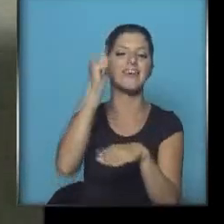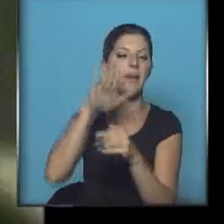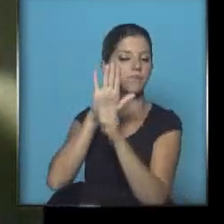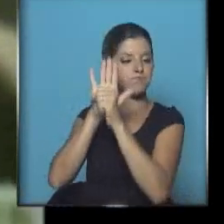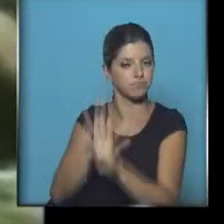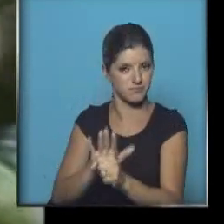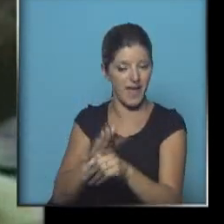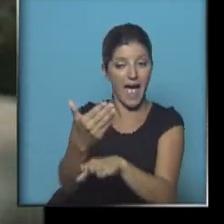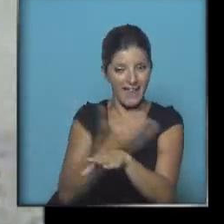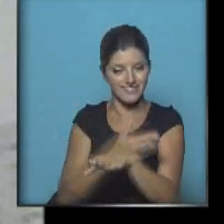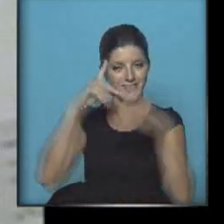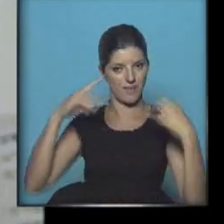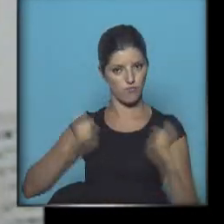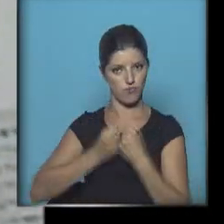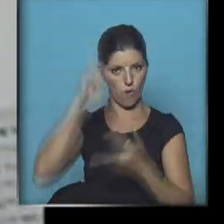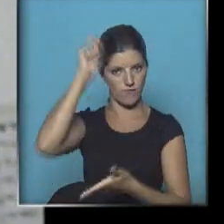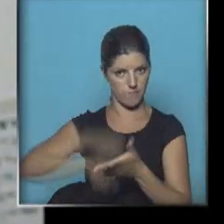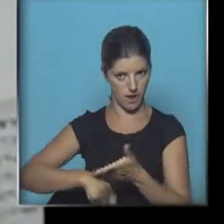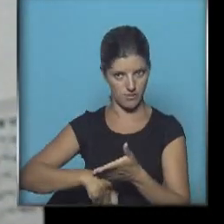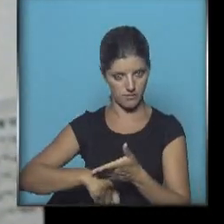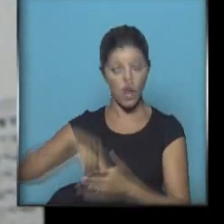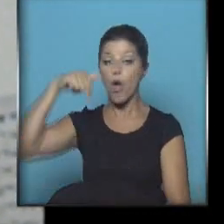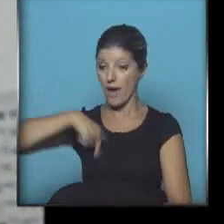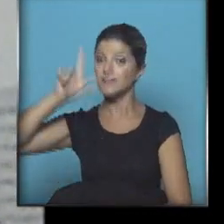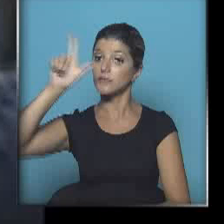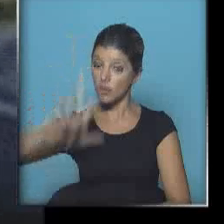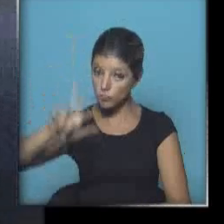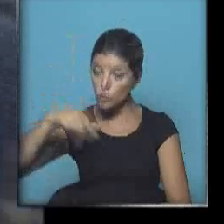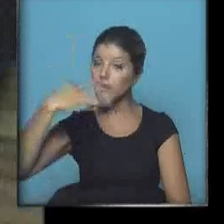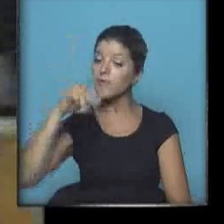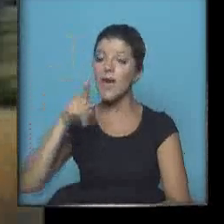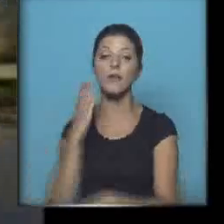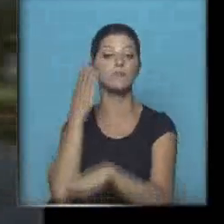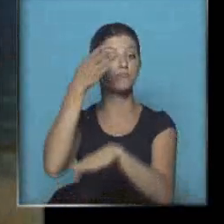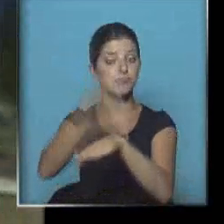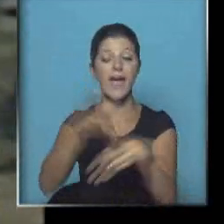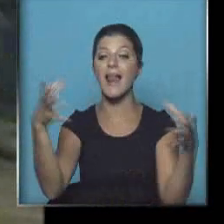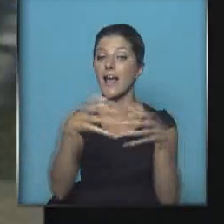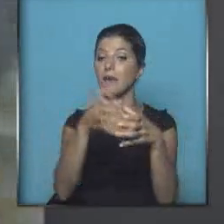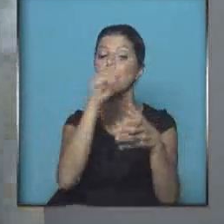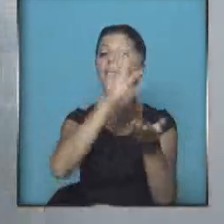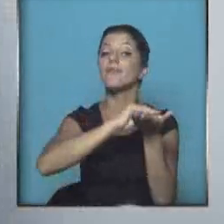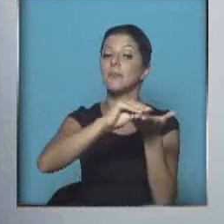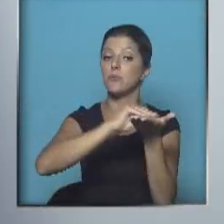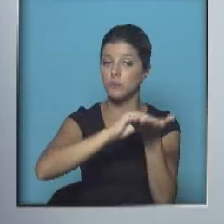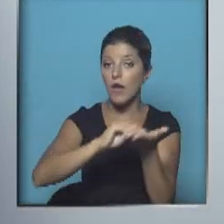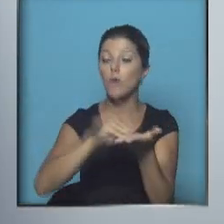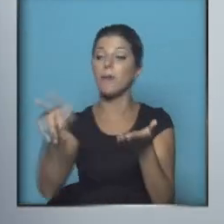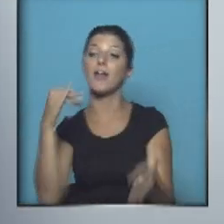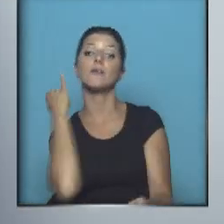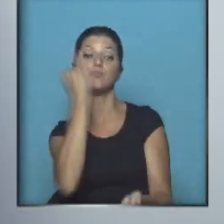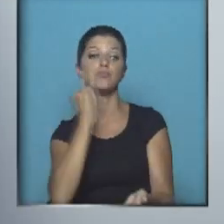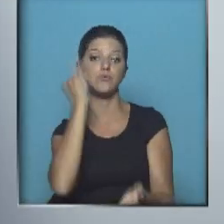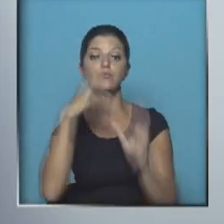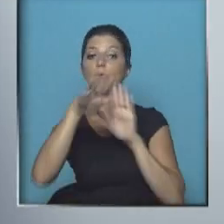la firma del tratado. Este lunes debía presentarse ante la Cámara de Diputados para dar